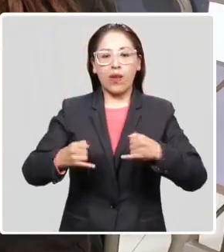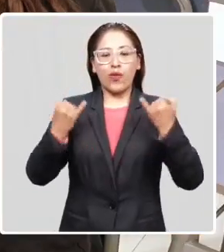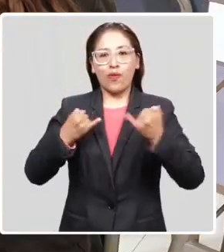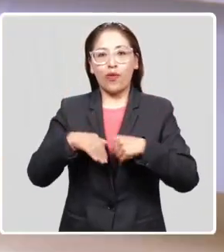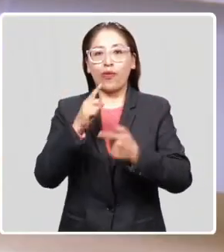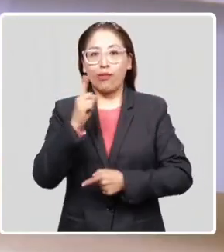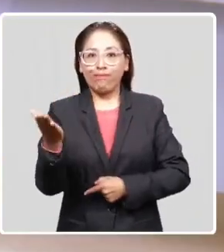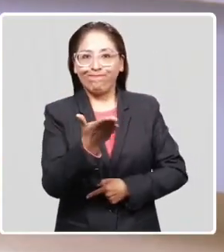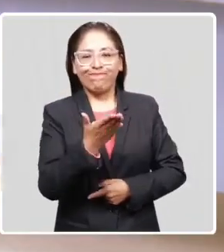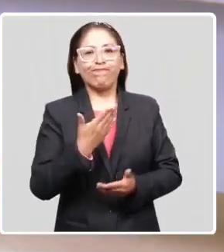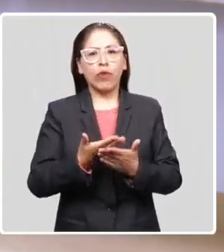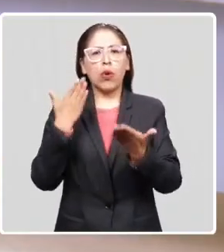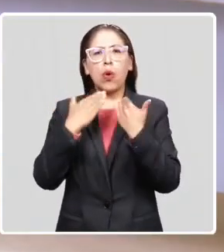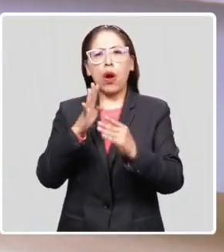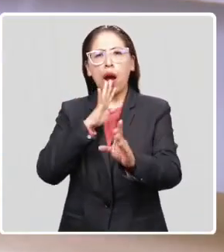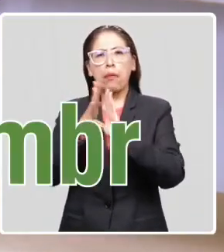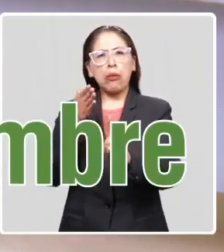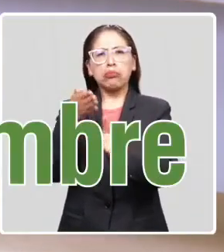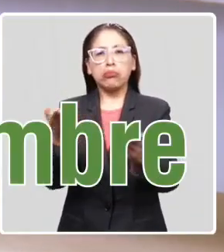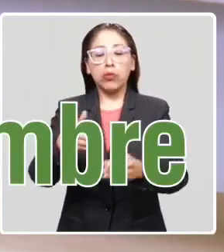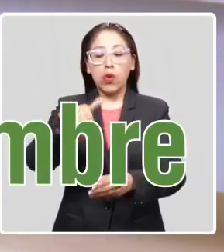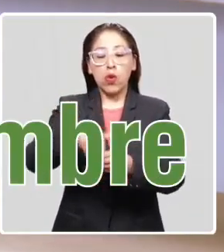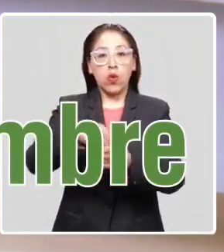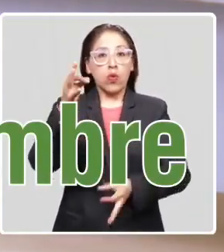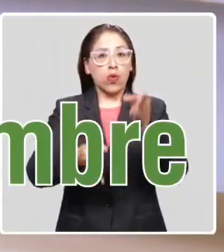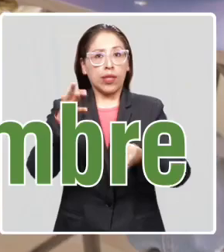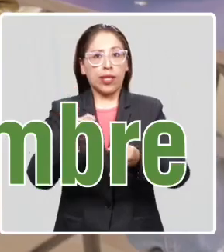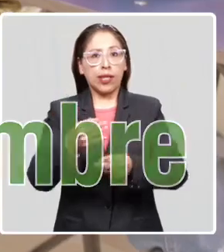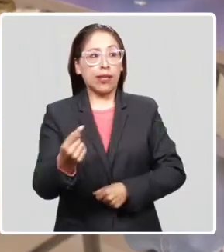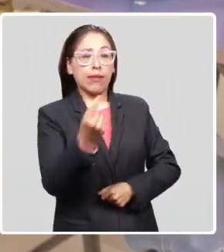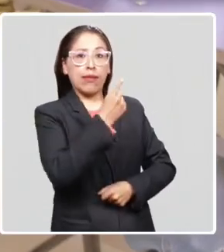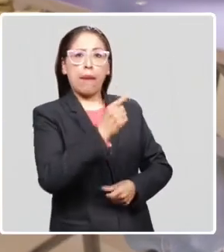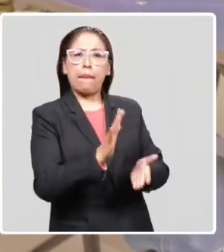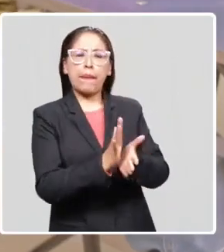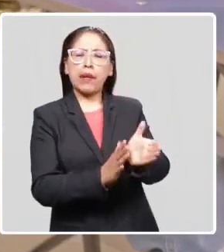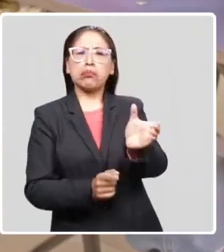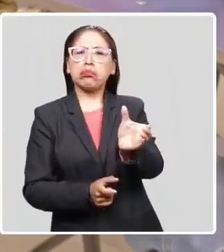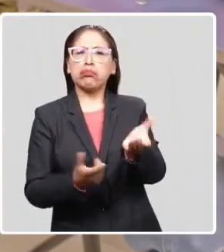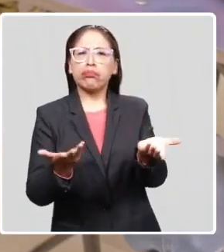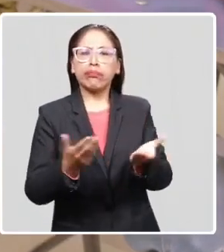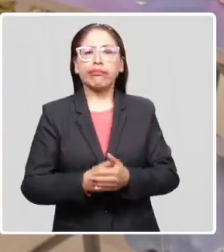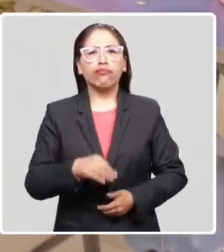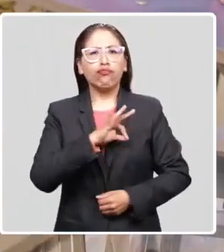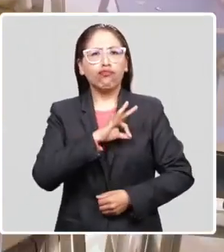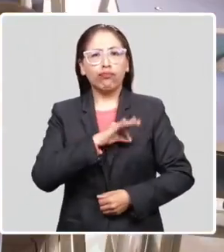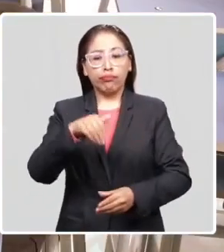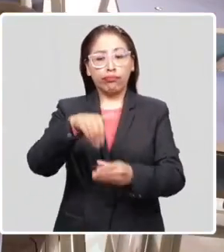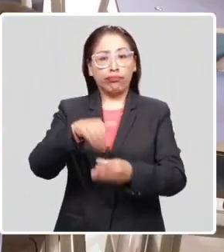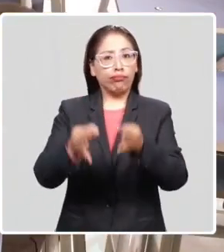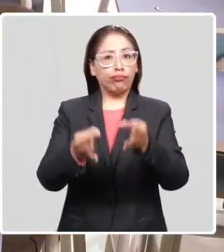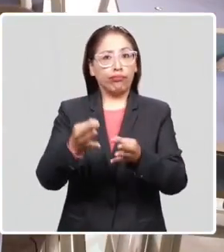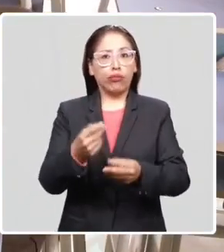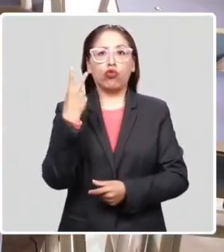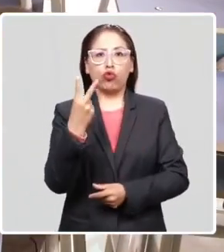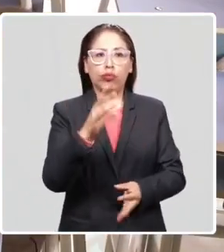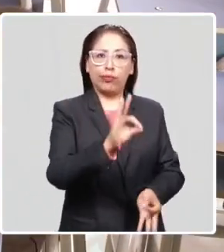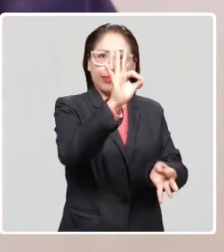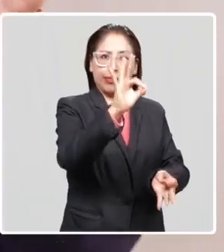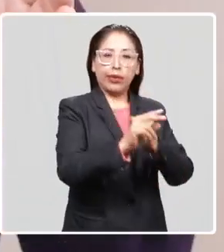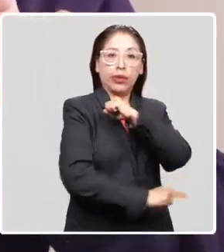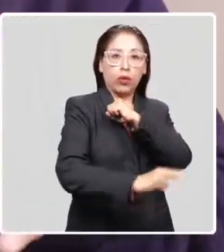Hola jóvenes, ¿cómo están? Hoy hablaremos de las elecciones judiciales. Estas son las papeletas y no sabemos cómo votar. En las elecciones judiciales tendremos